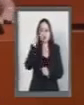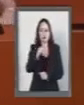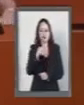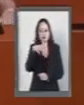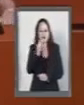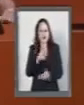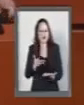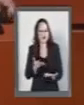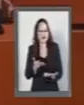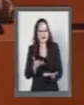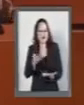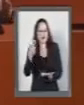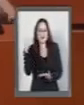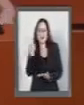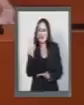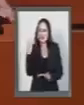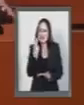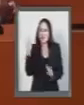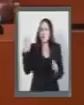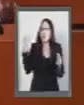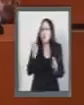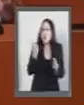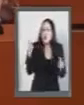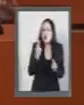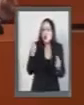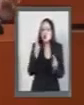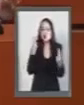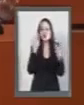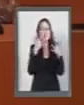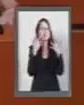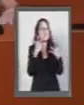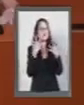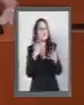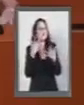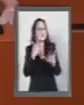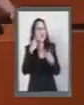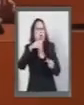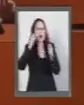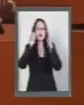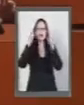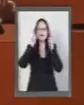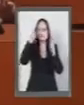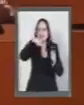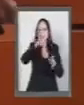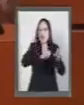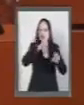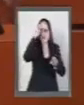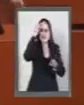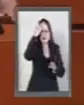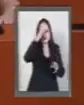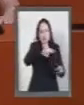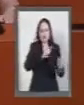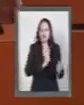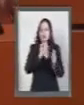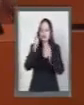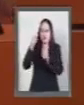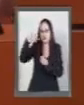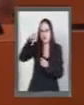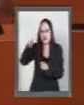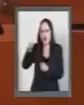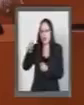urgido del aplauso de los empresarios, y como ya sabe que nadie aplaude, pues que Peña decide